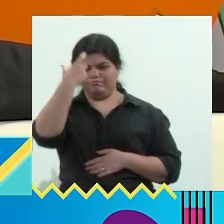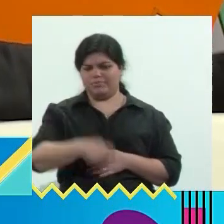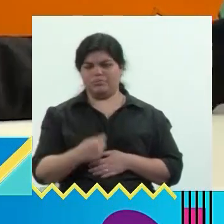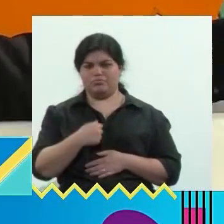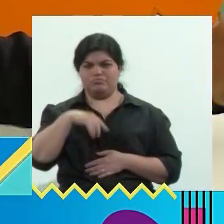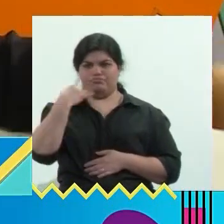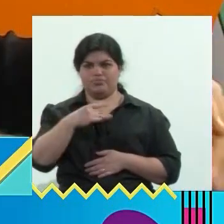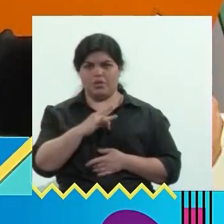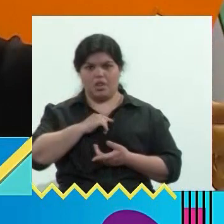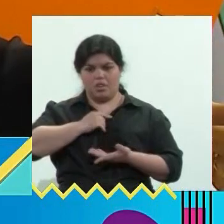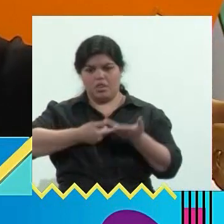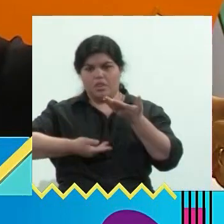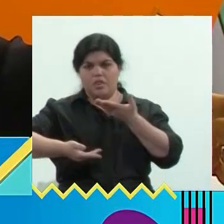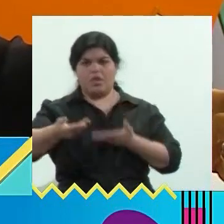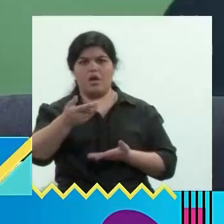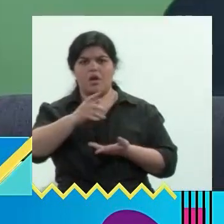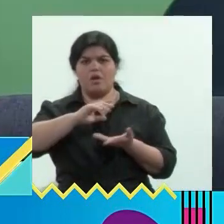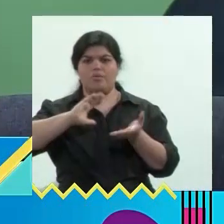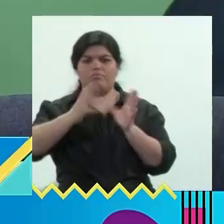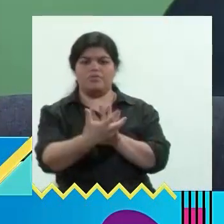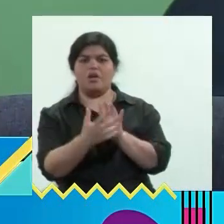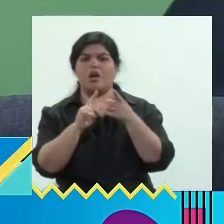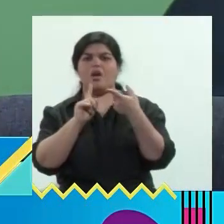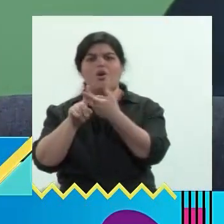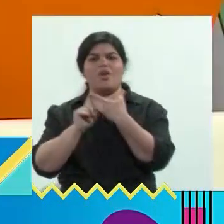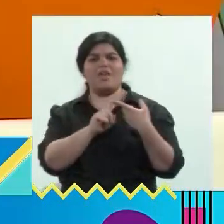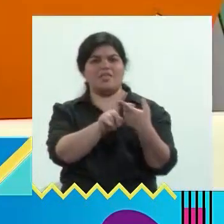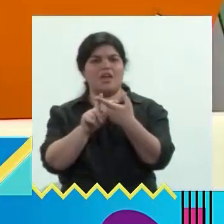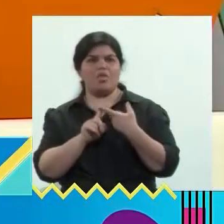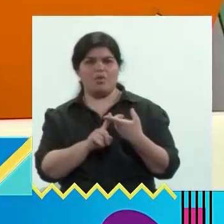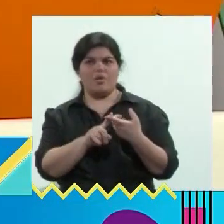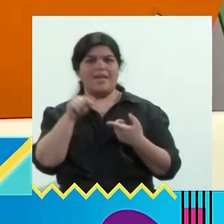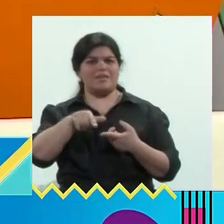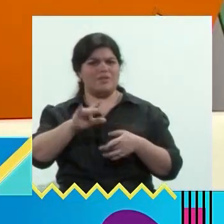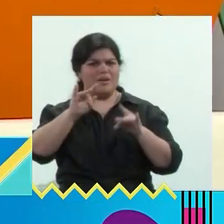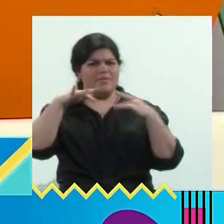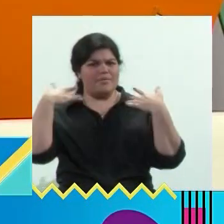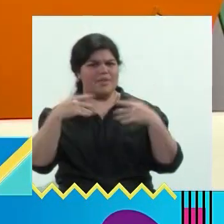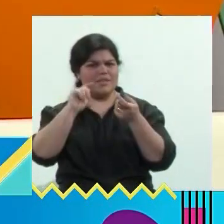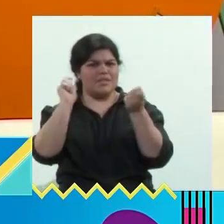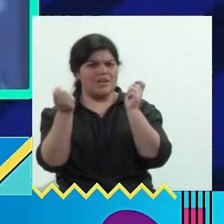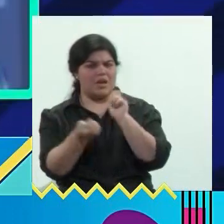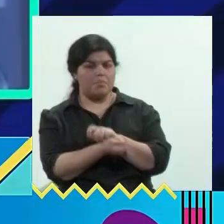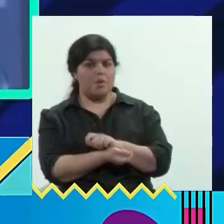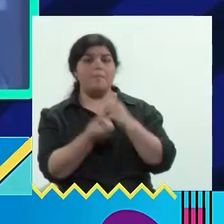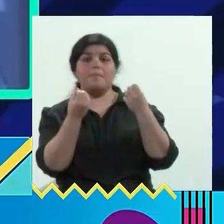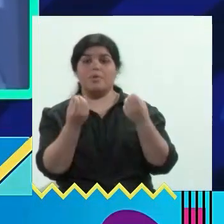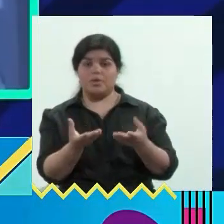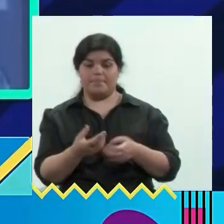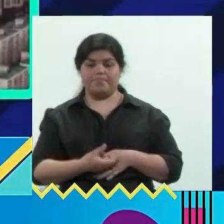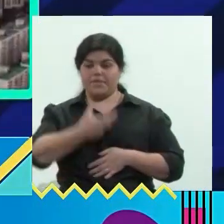momento al sentido de colectividad. Y eso es un cambio bastante complejo, porque el individualismo ha